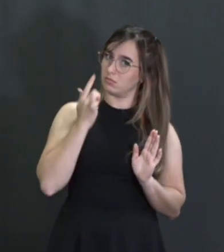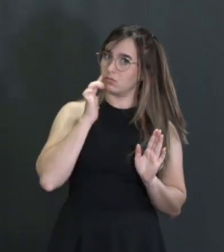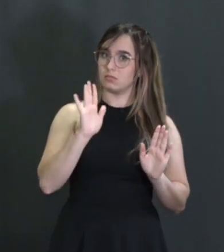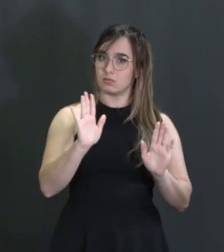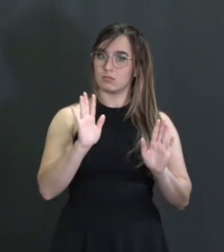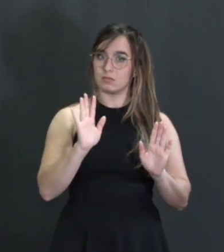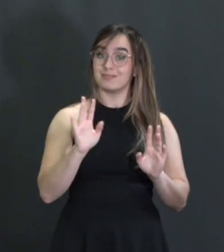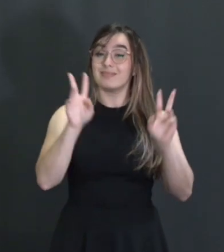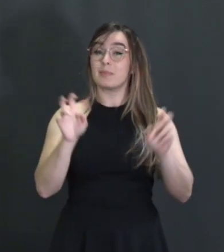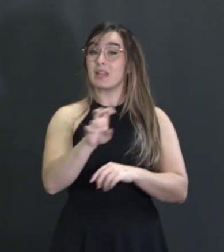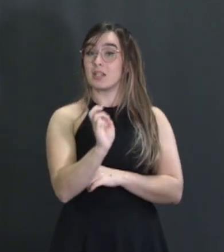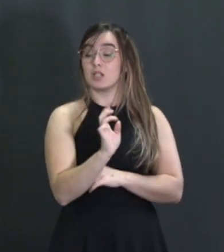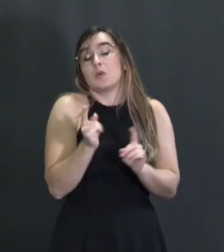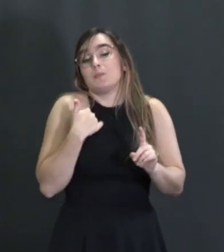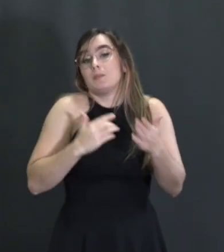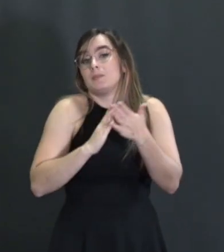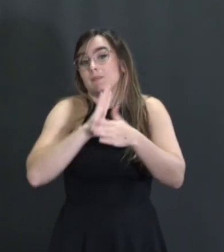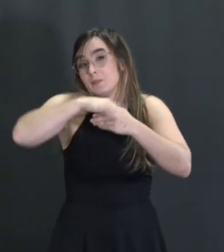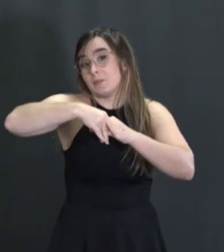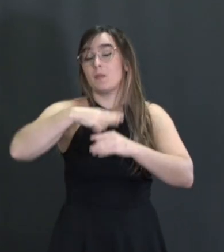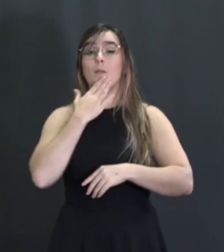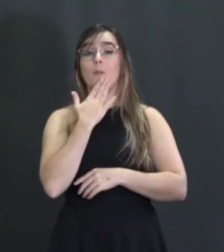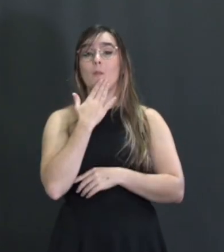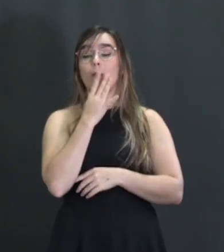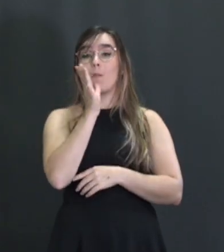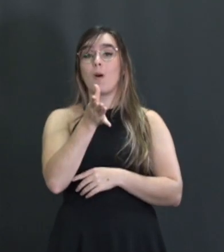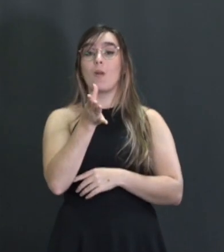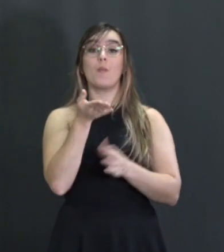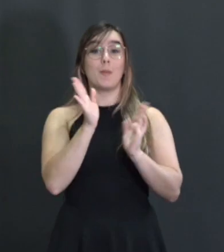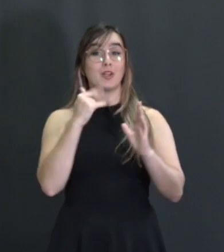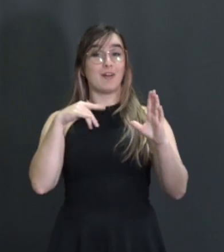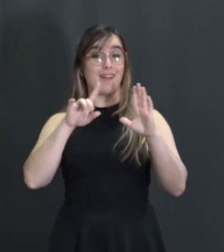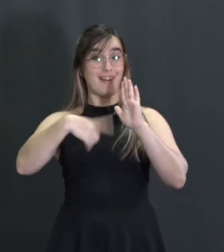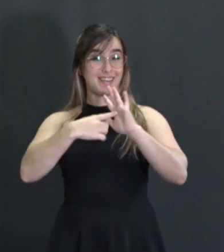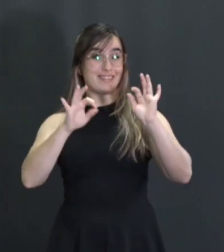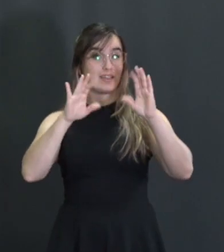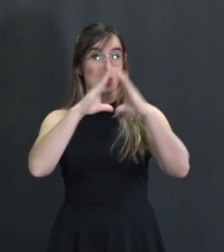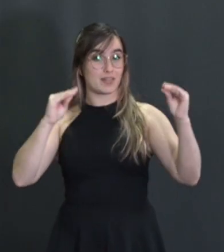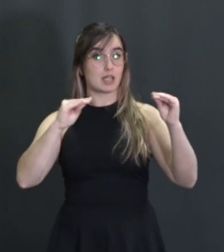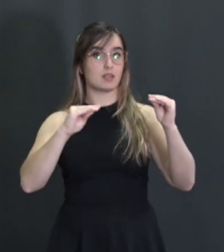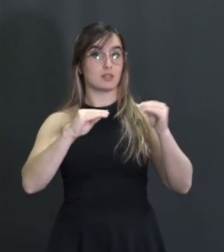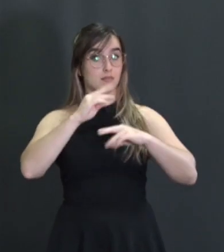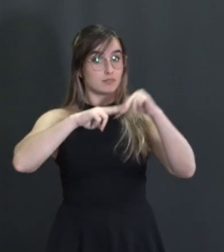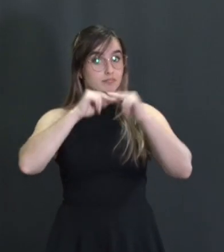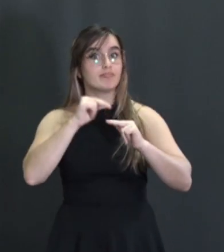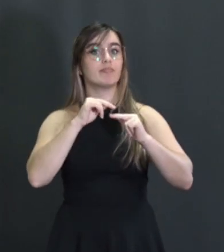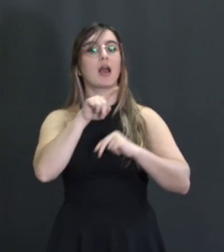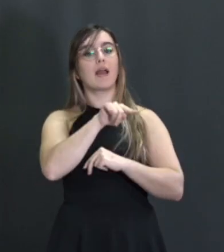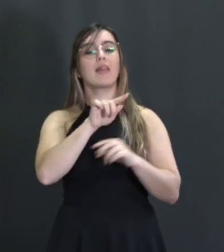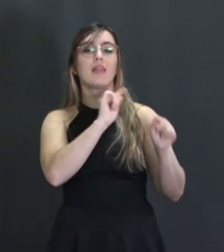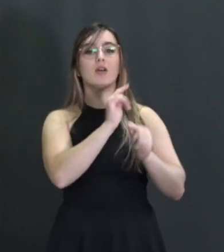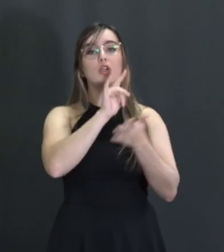sea, digo porque tuvimos este debate cuando se estaba haciendo la ley de universidades que hablaban de unidades de diversidad.